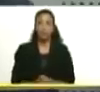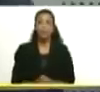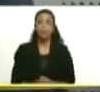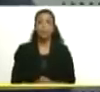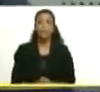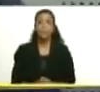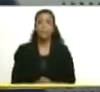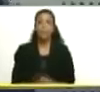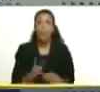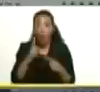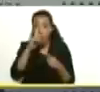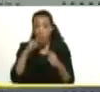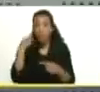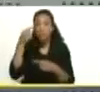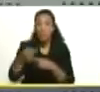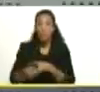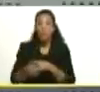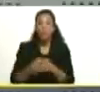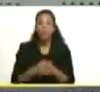El próximo año